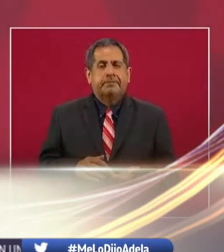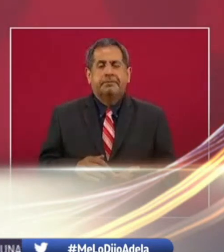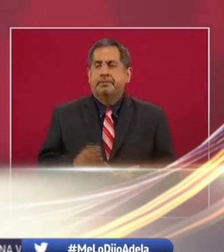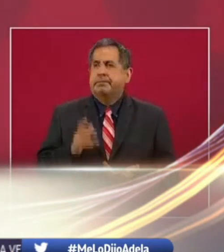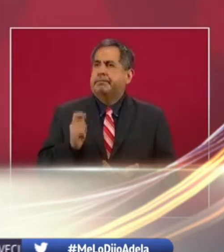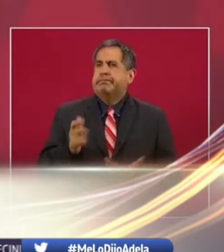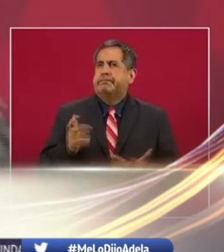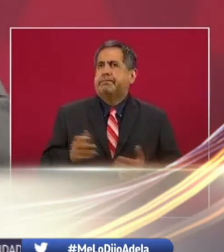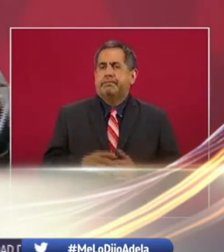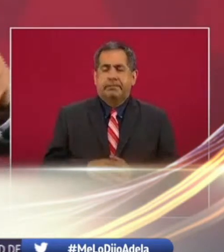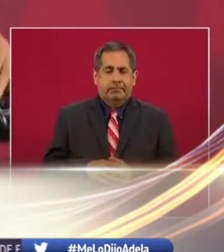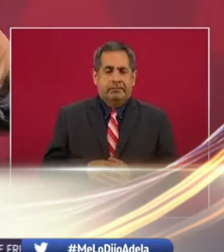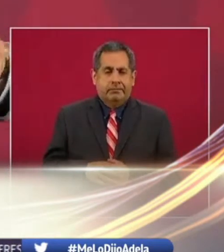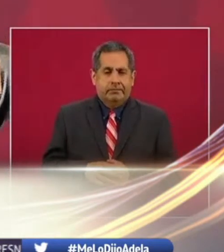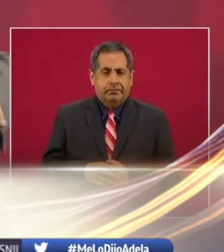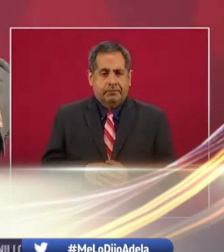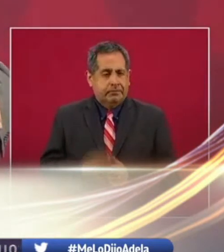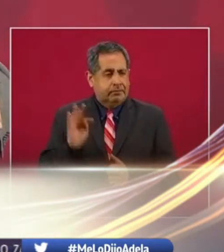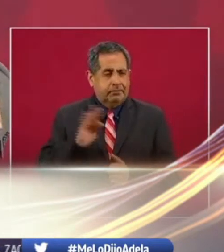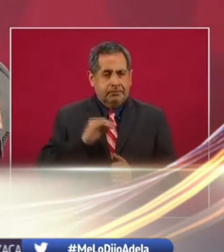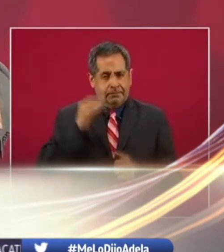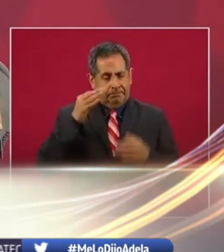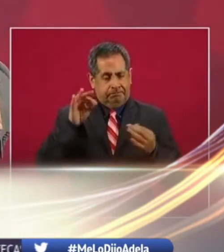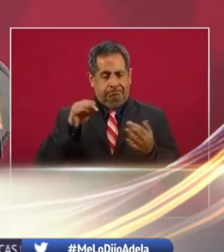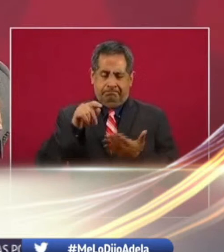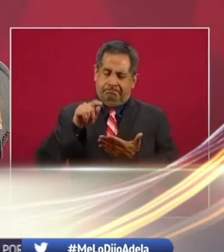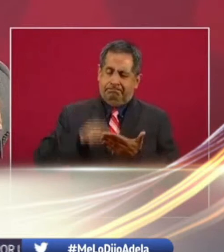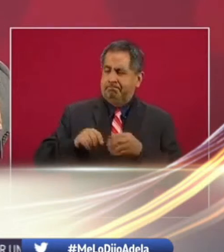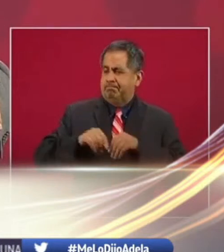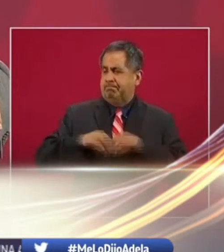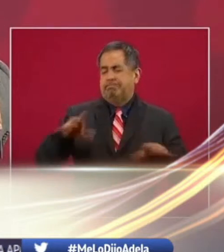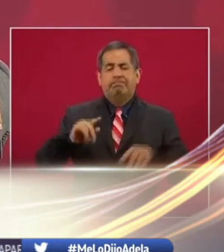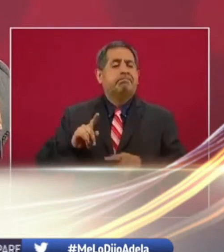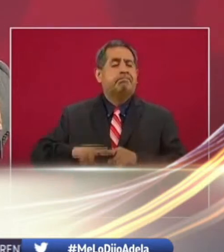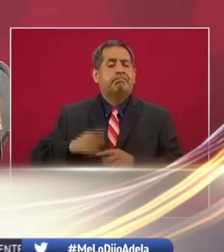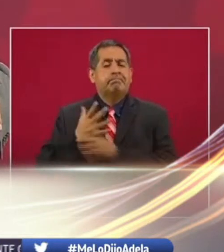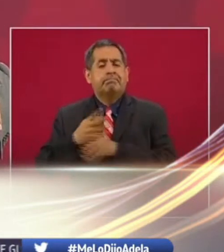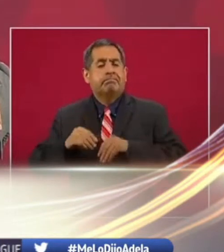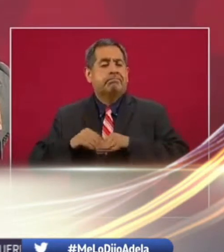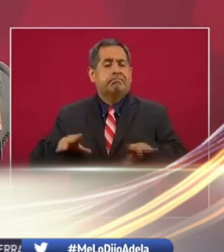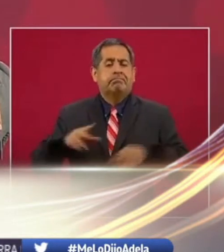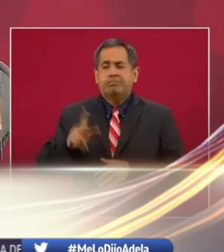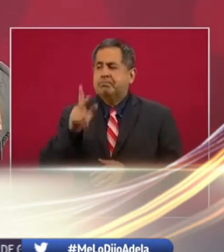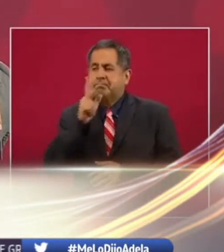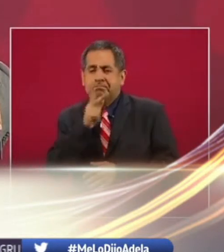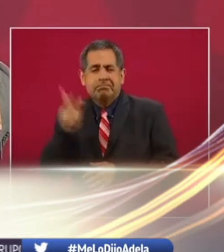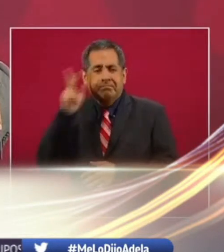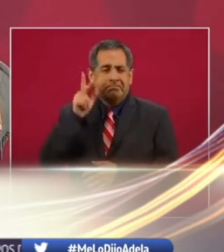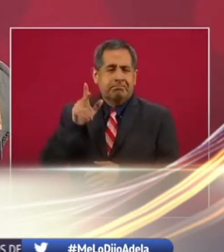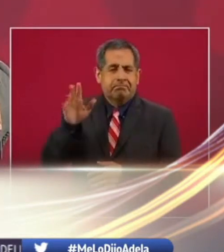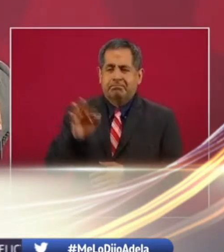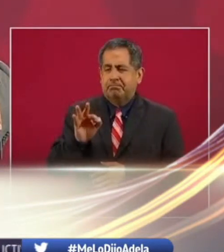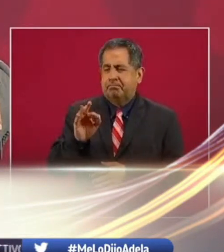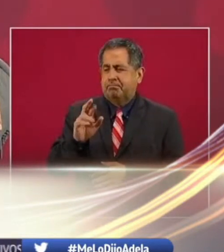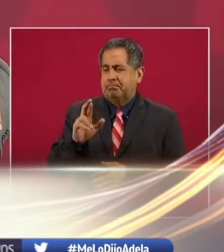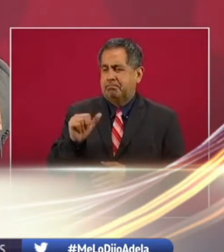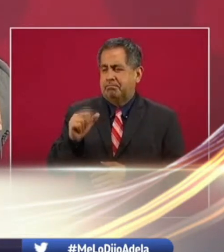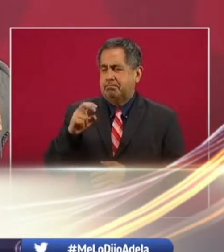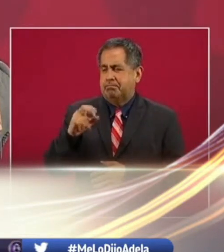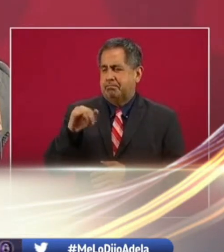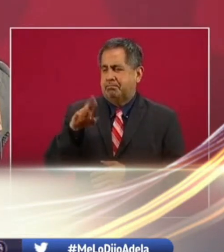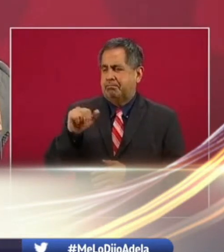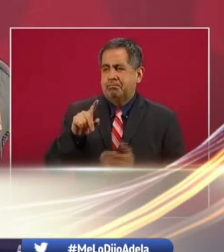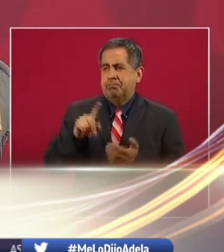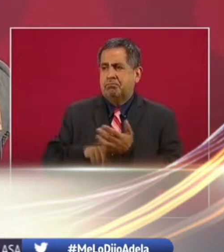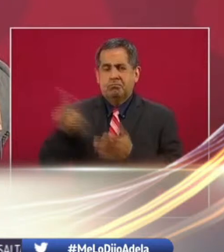un documento que acaba de dar a conocer el Papa Francisco. Una